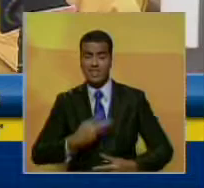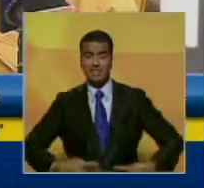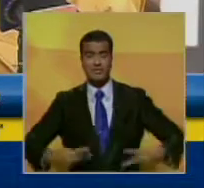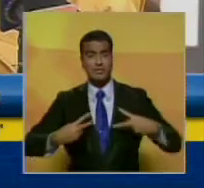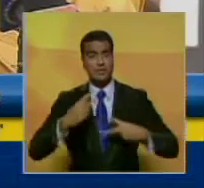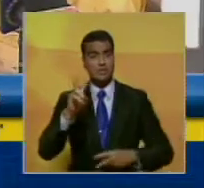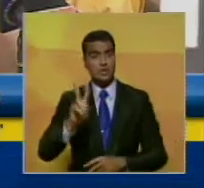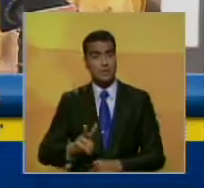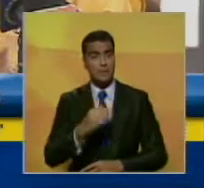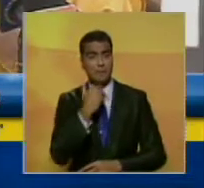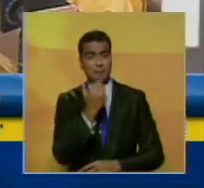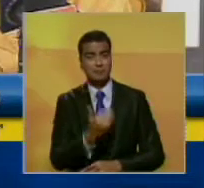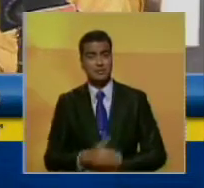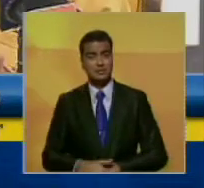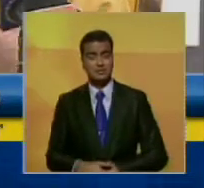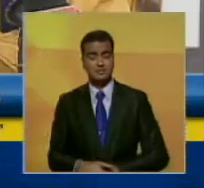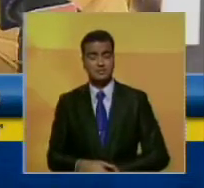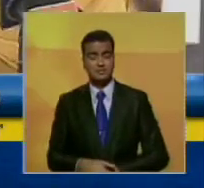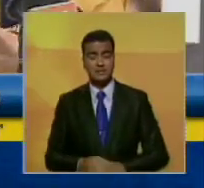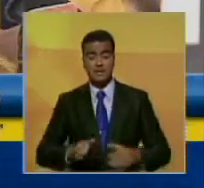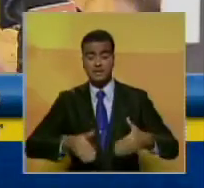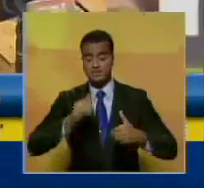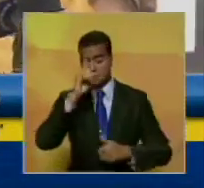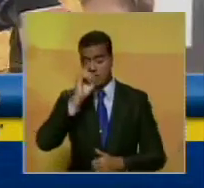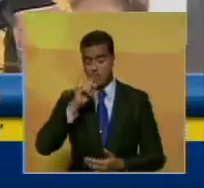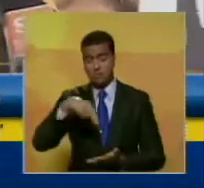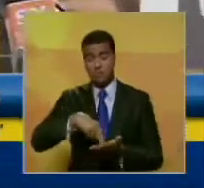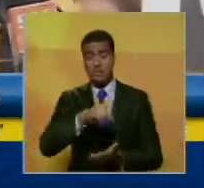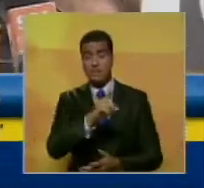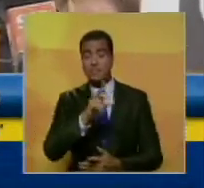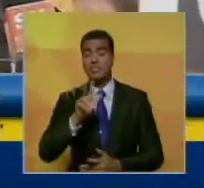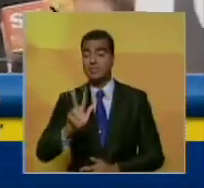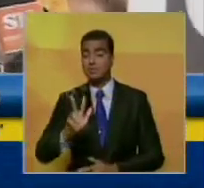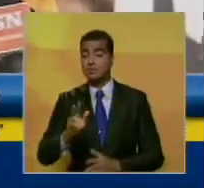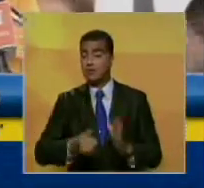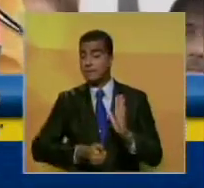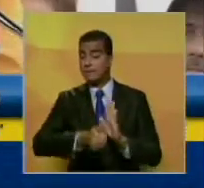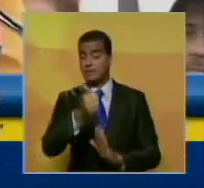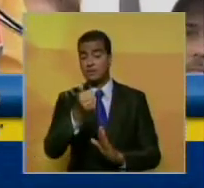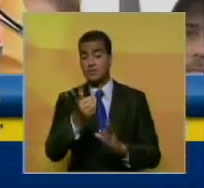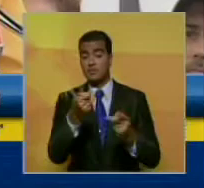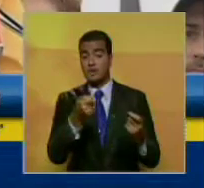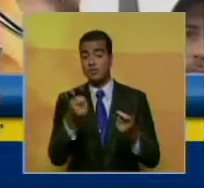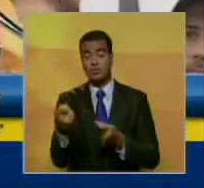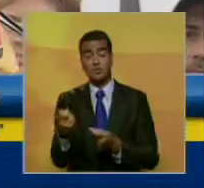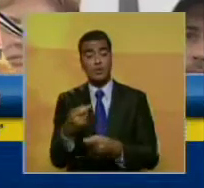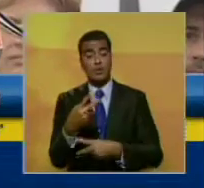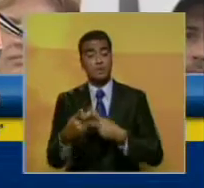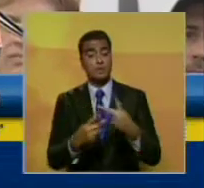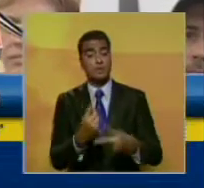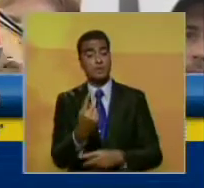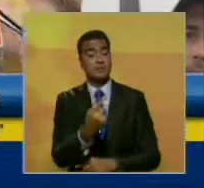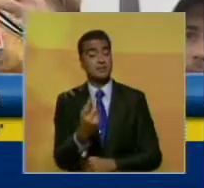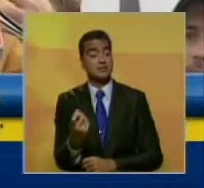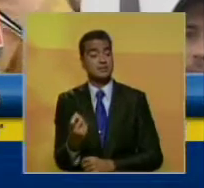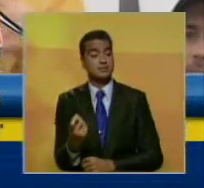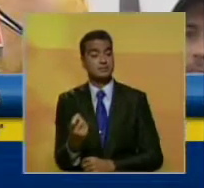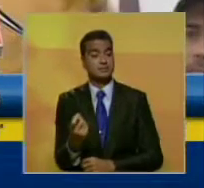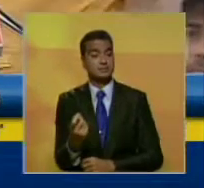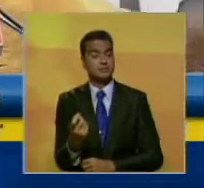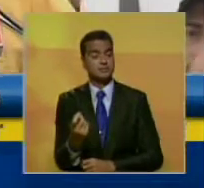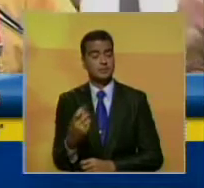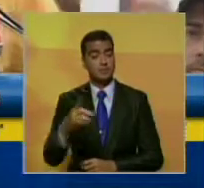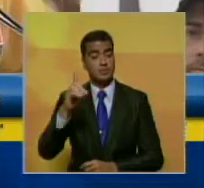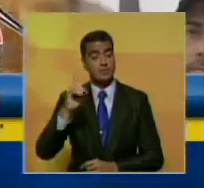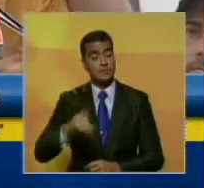los venezolanos desde inicios del año 2013, donde se han incrementado el costo de los productos de primera necesidad,